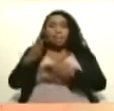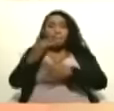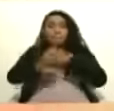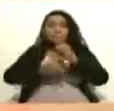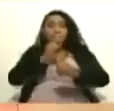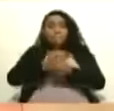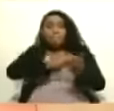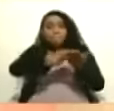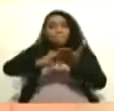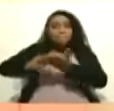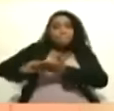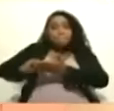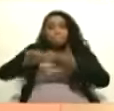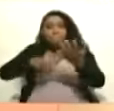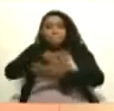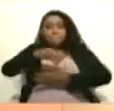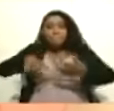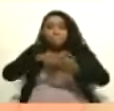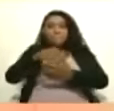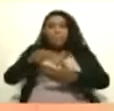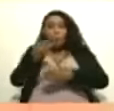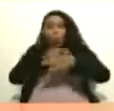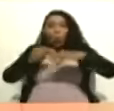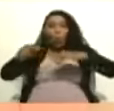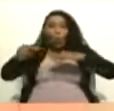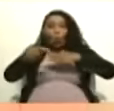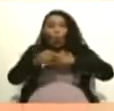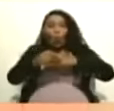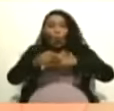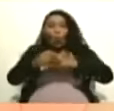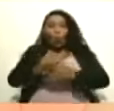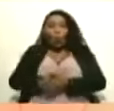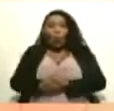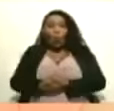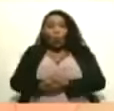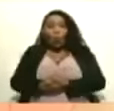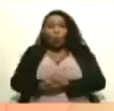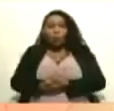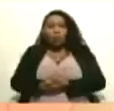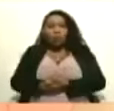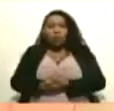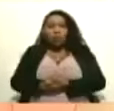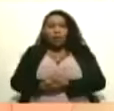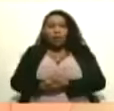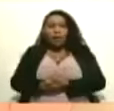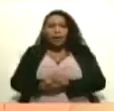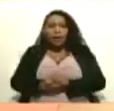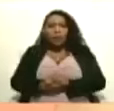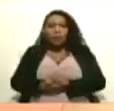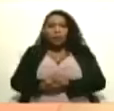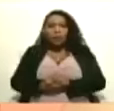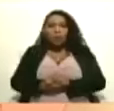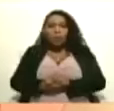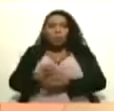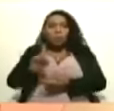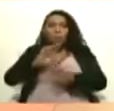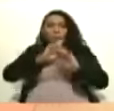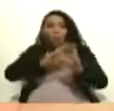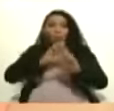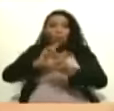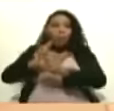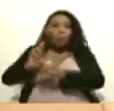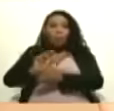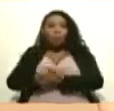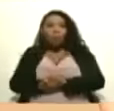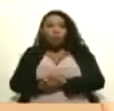dirimir este diferendo con Guyana la otra pregunta Tiene que eh estar relacionada un poco con los resultados del referéndum